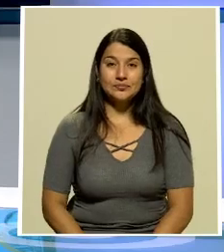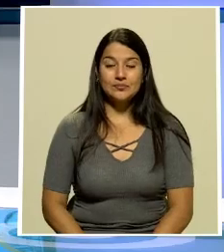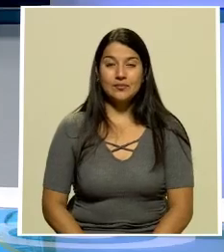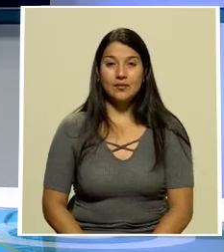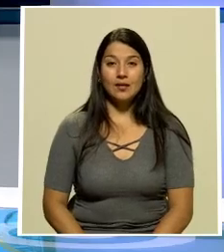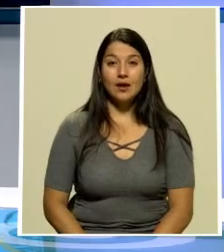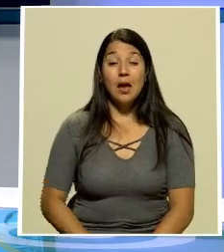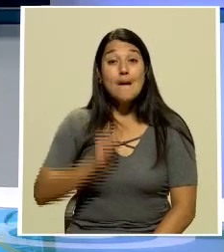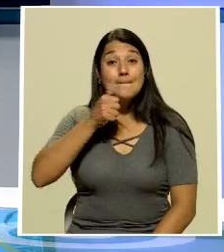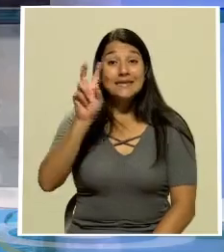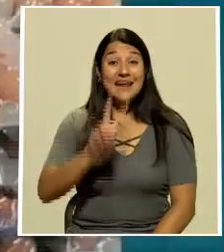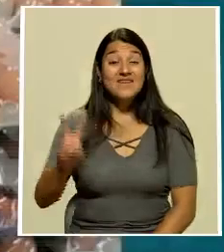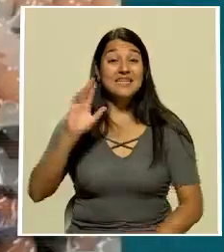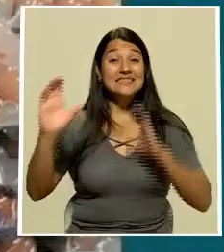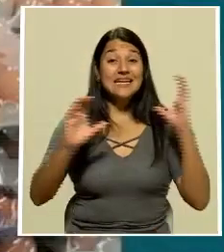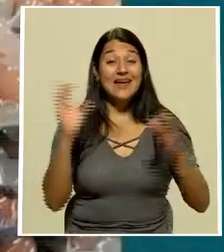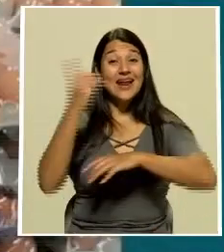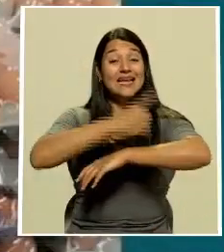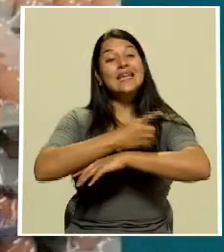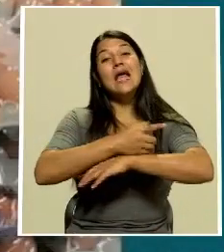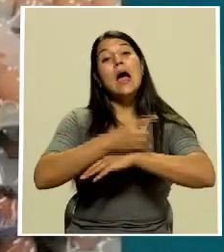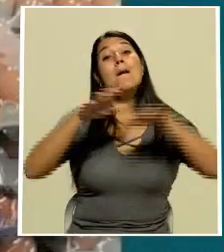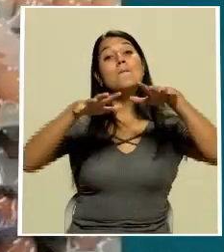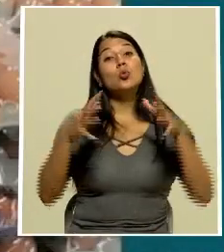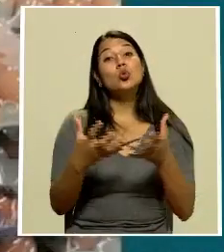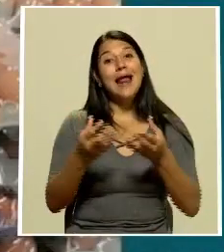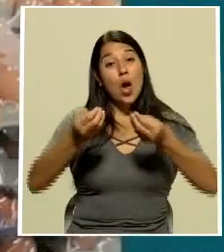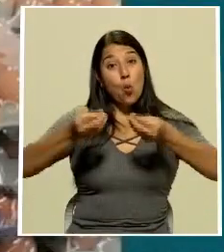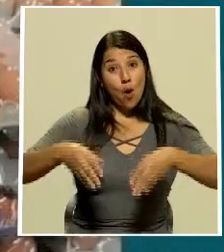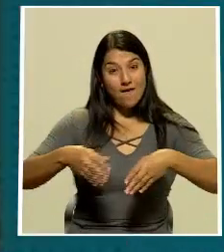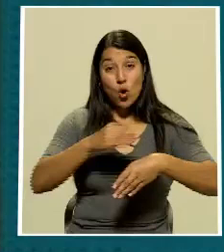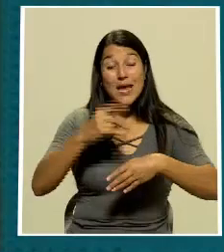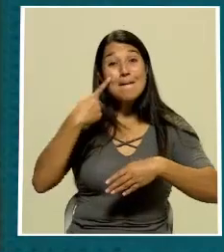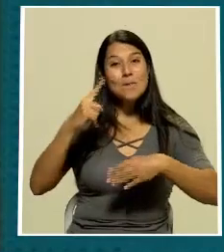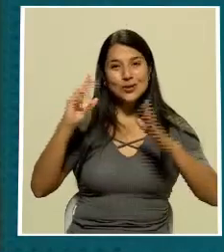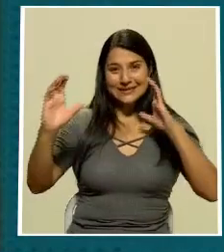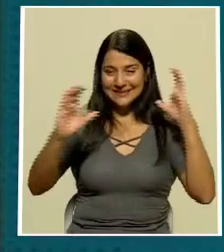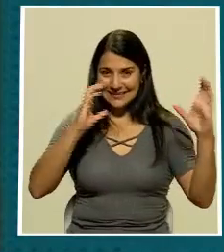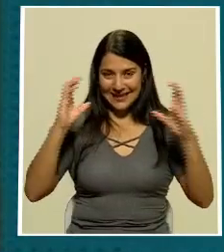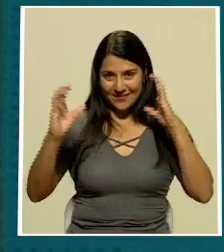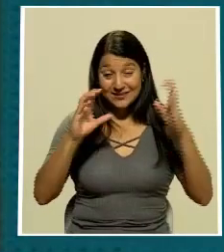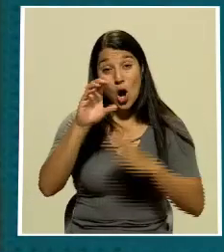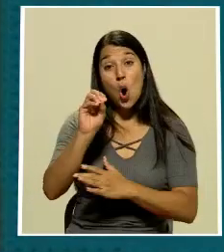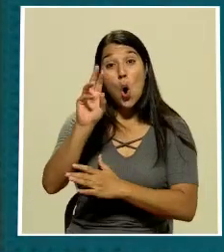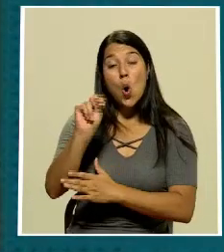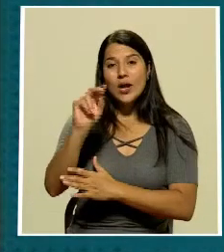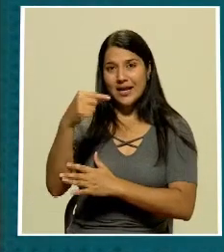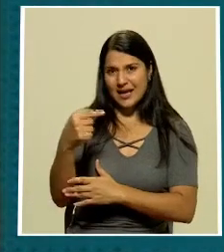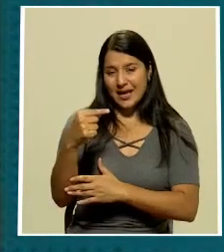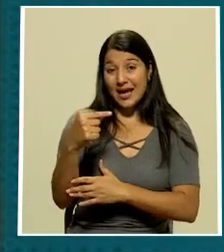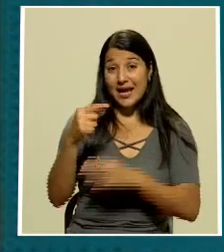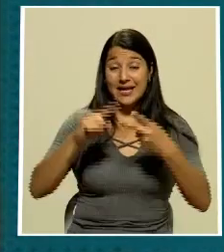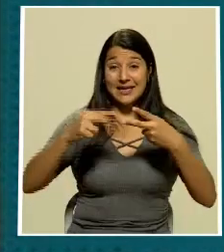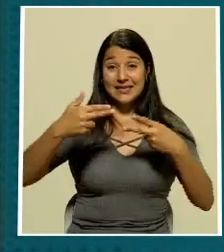Este viernes se celebra el Día Mundial del Huevo y en el marco de la celebración, las ONGs Chepe Se